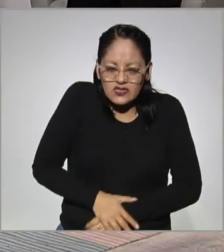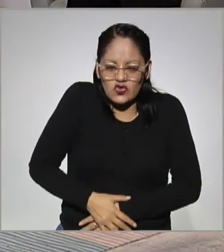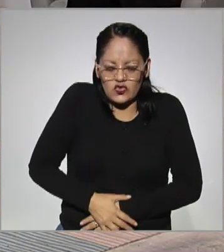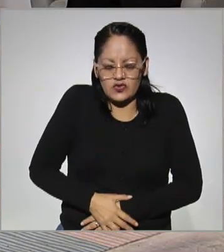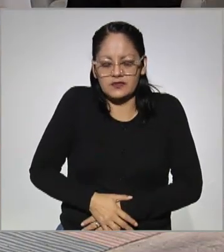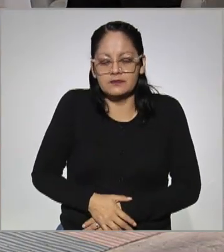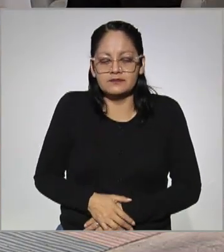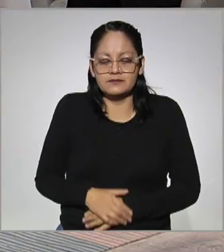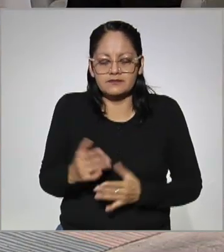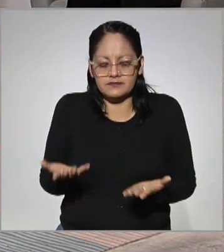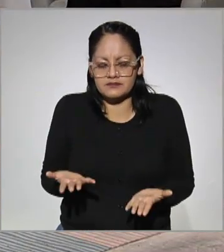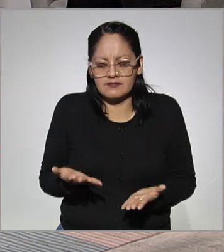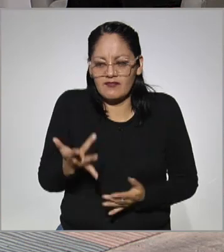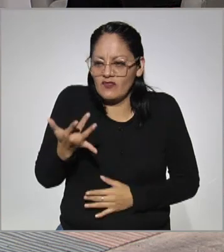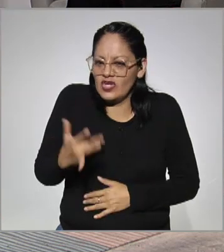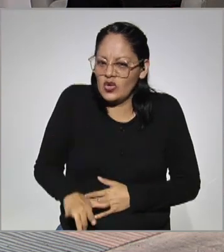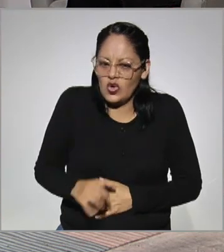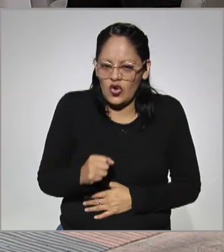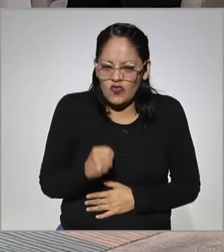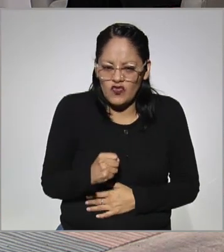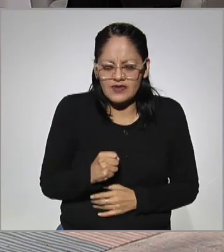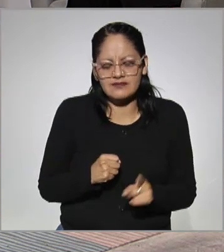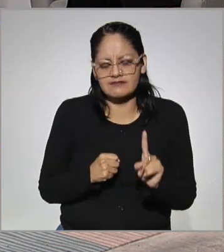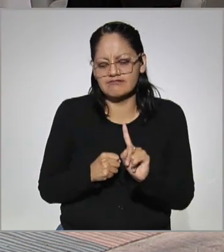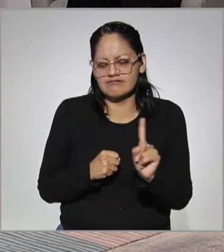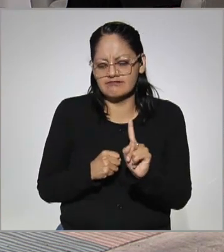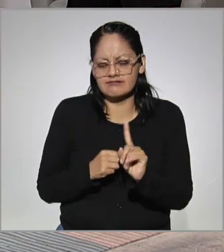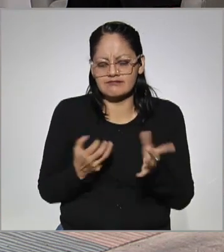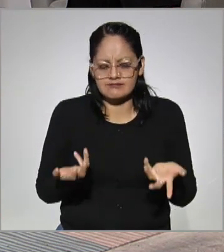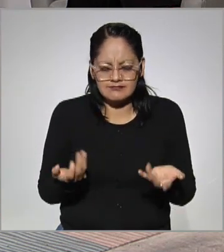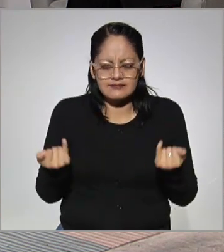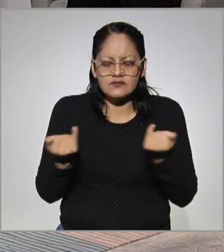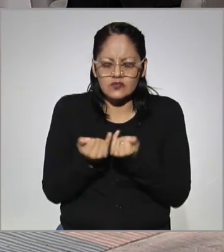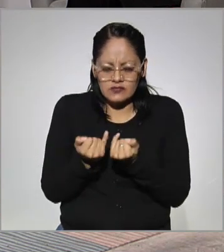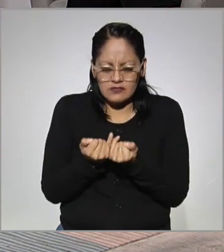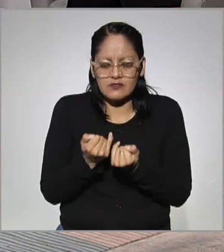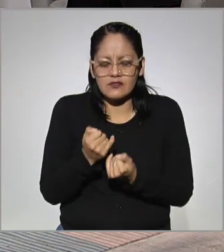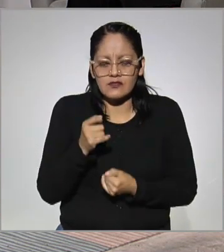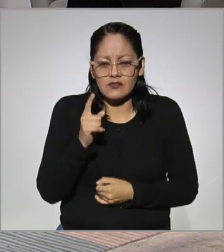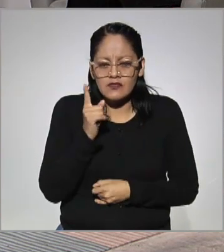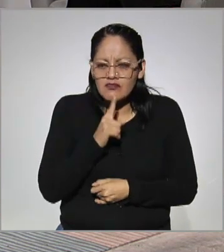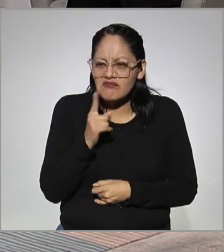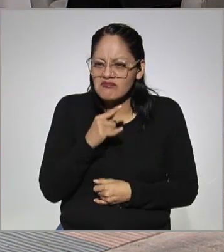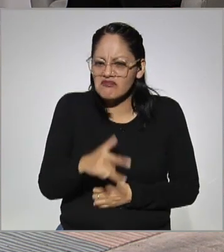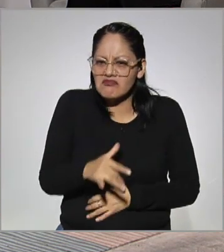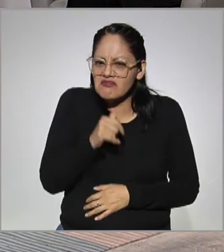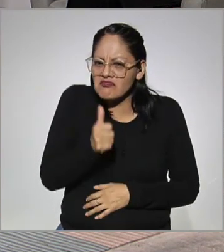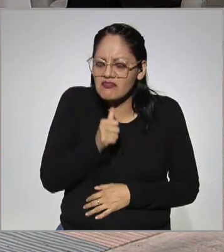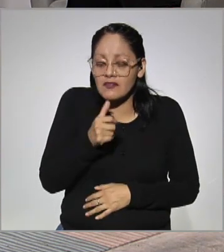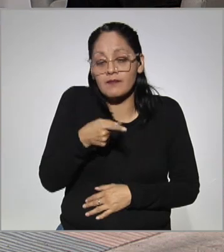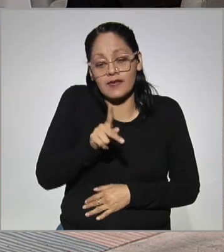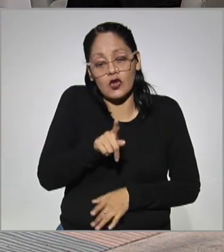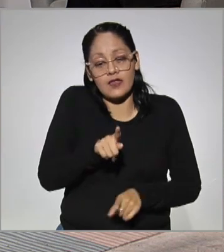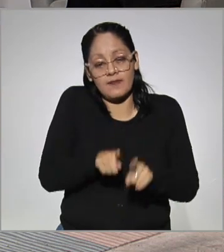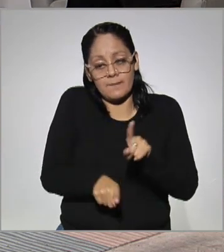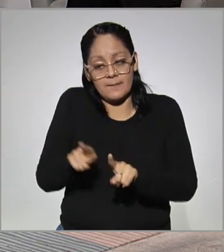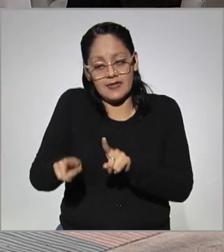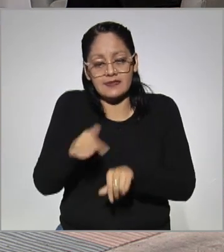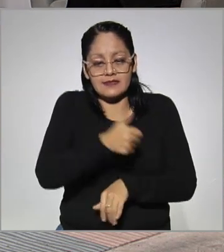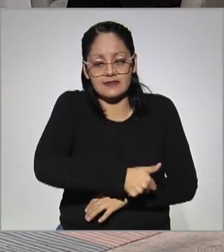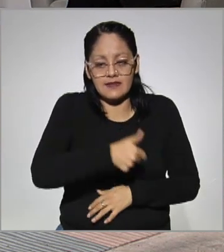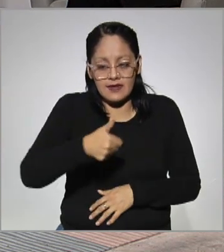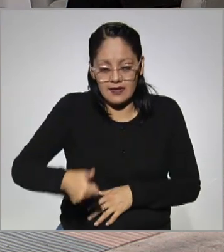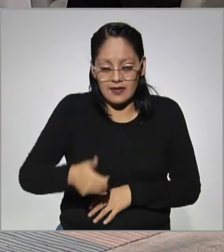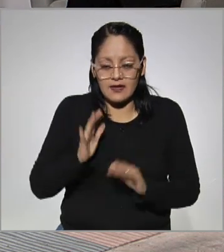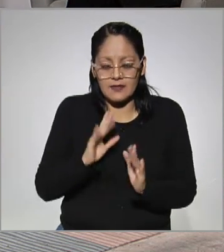¿no? O sea, no es un dolor muy intenso, ¿no? Incluso muchas no tienen dolor, pero eso también depende de cada paciente. Pero sí,